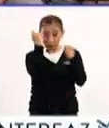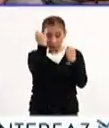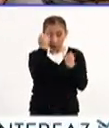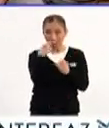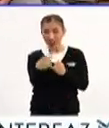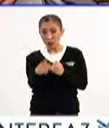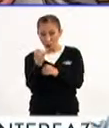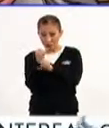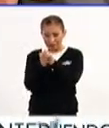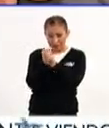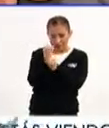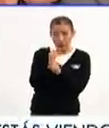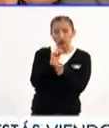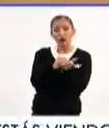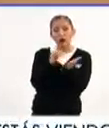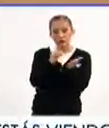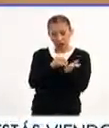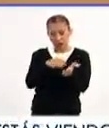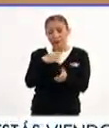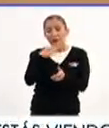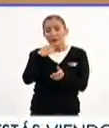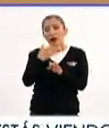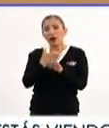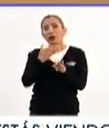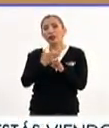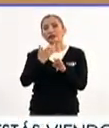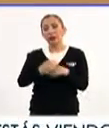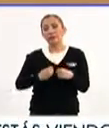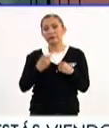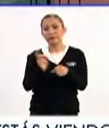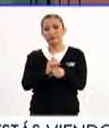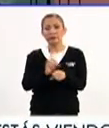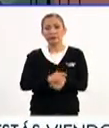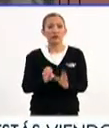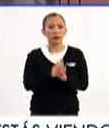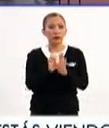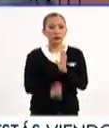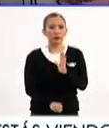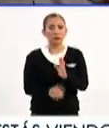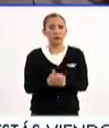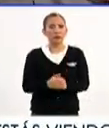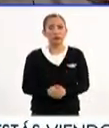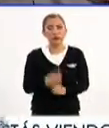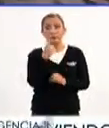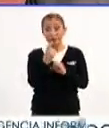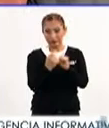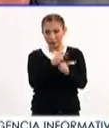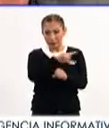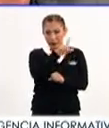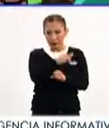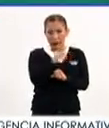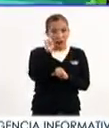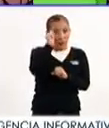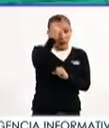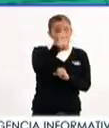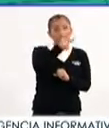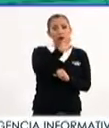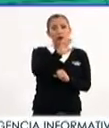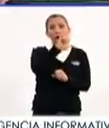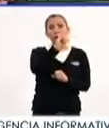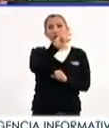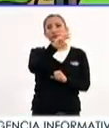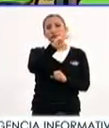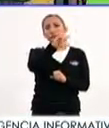e investigaciones aún son vigentes en nuestra actualidad y vida diaria. Por ejemplo, un año después de la teoría de la